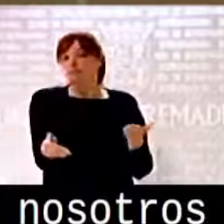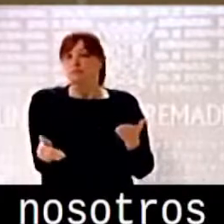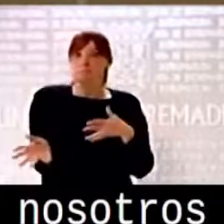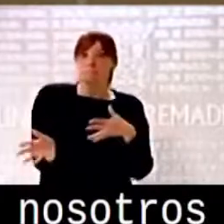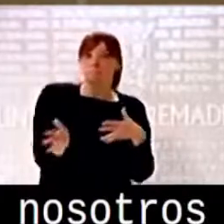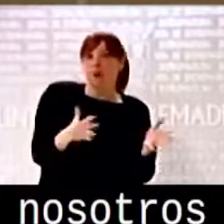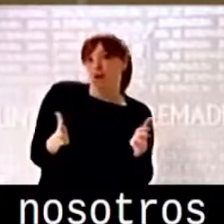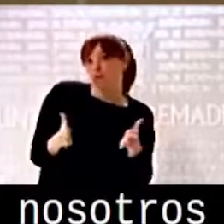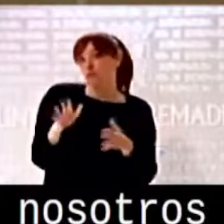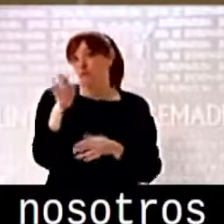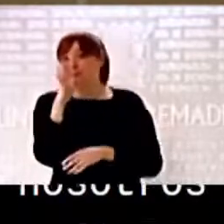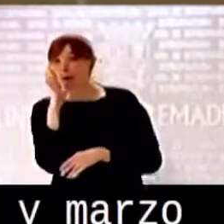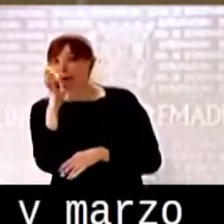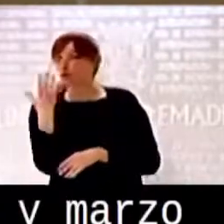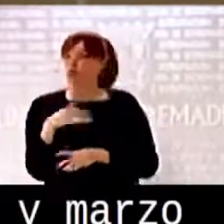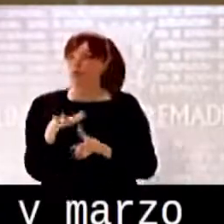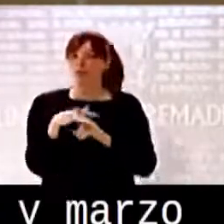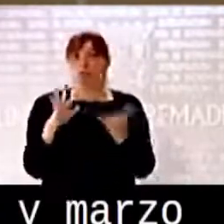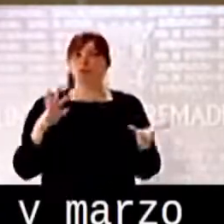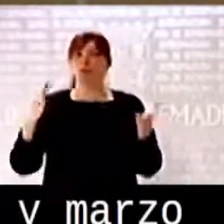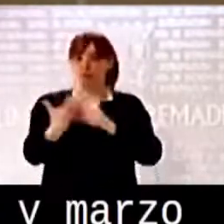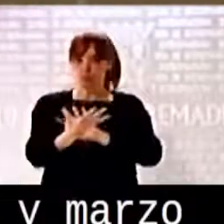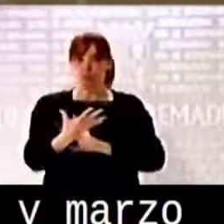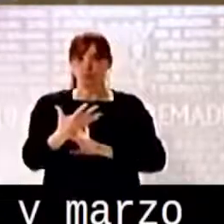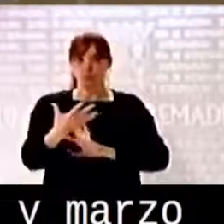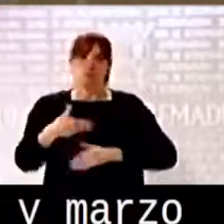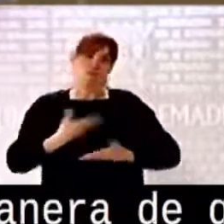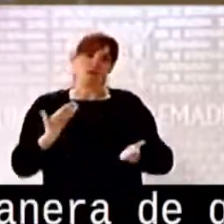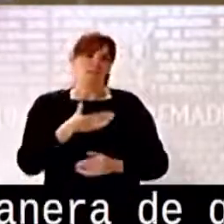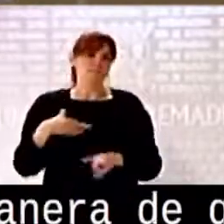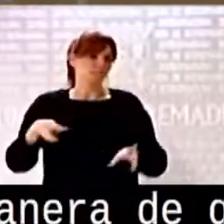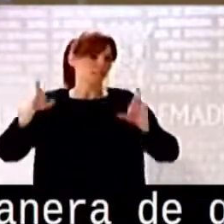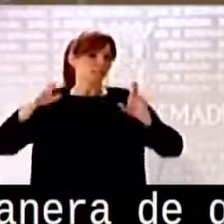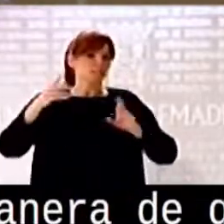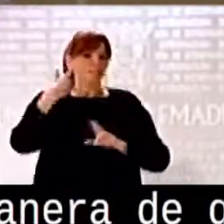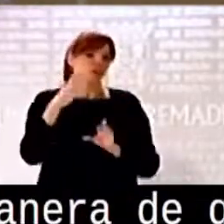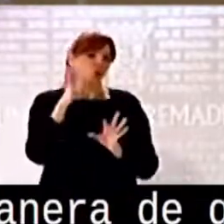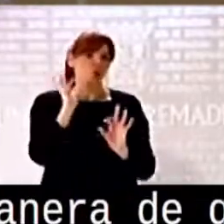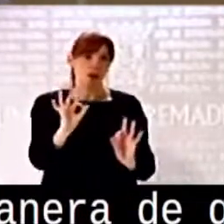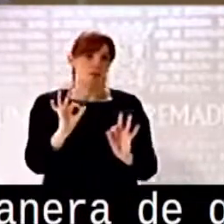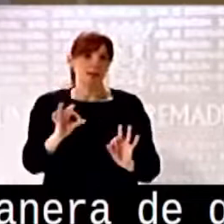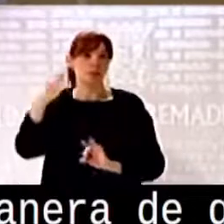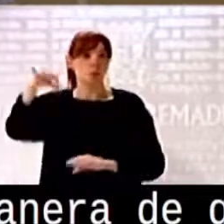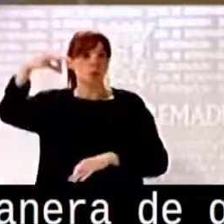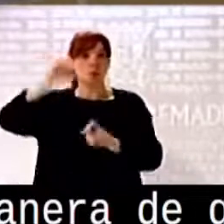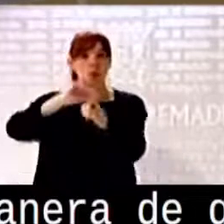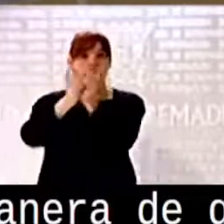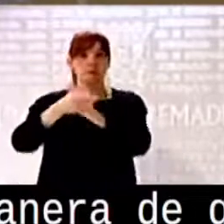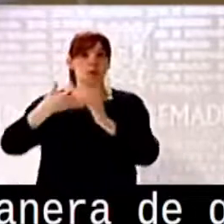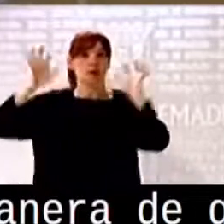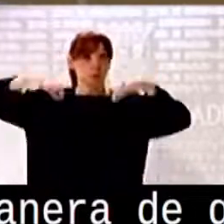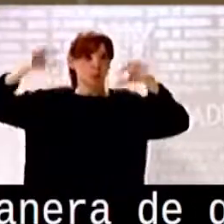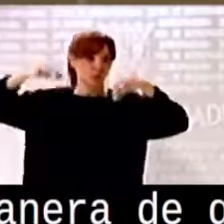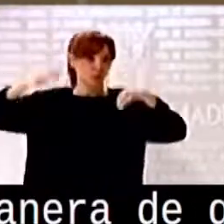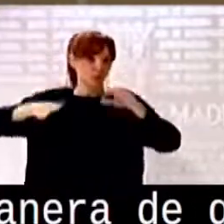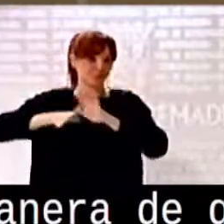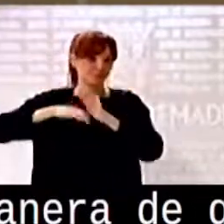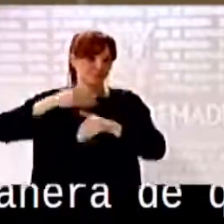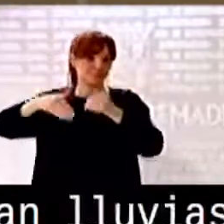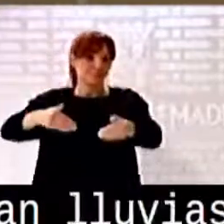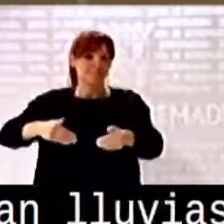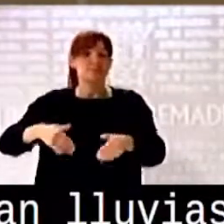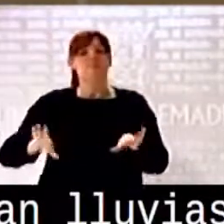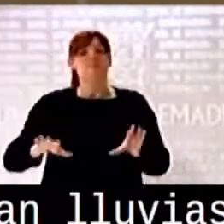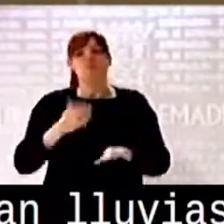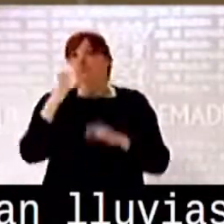febrero y marzo esta situación cambie, y la única manera de que pueda cambiar, lógicamente, es que vengan lluvias. Pero,